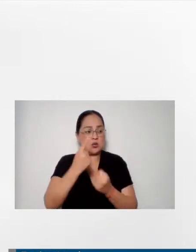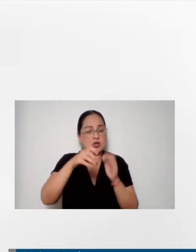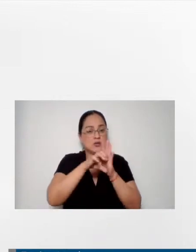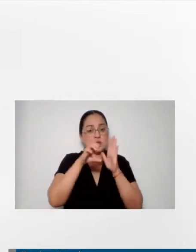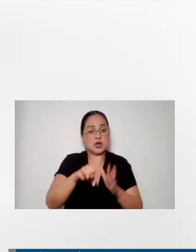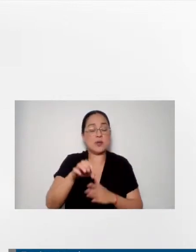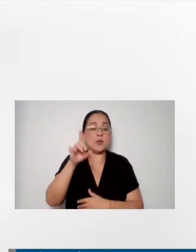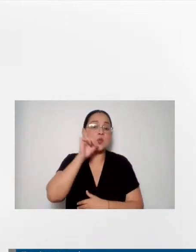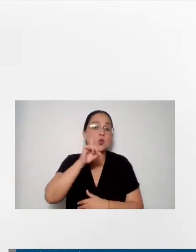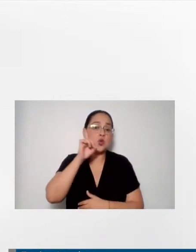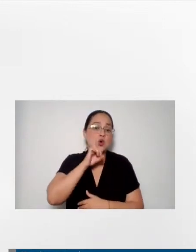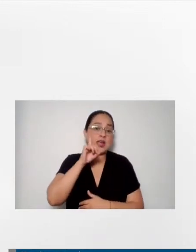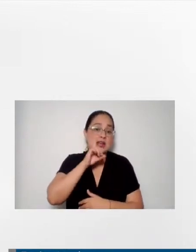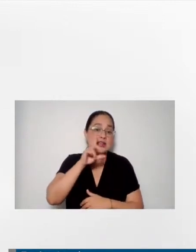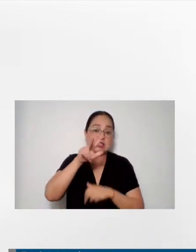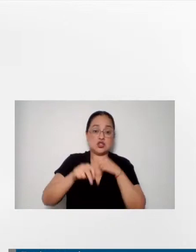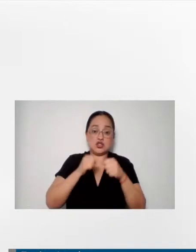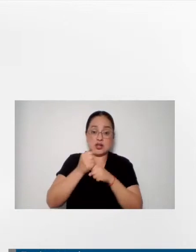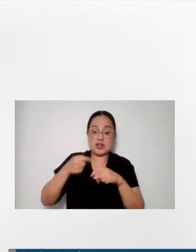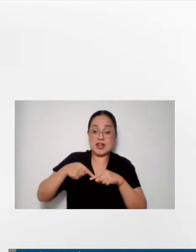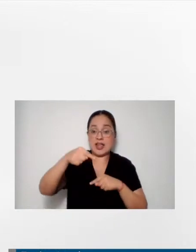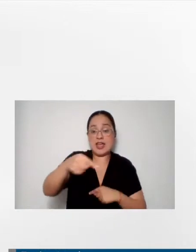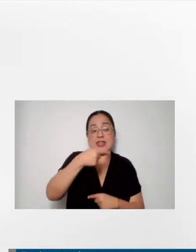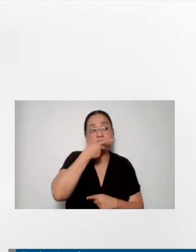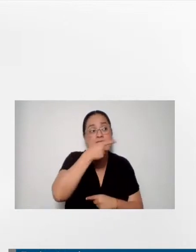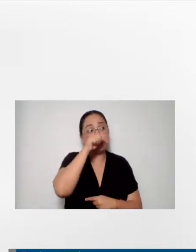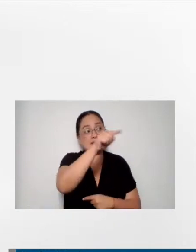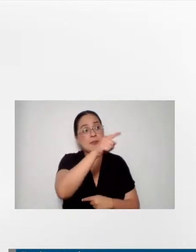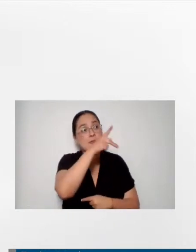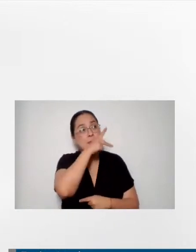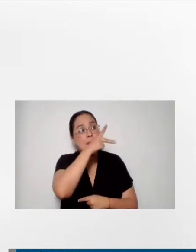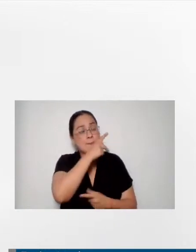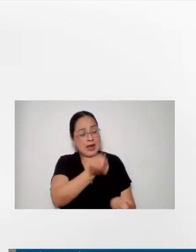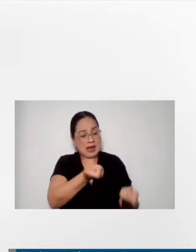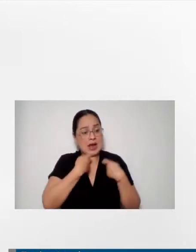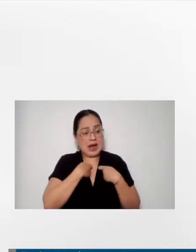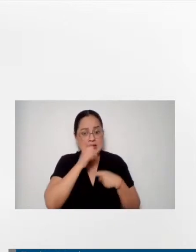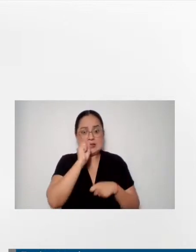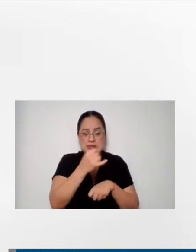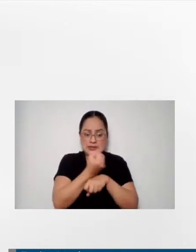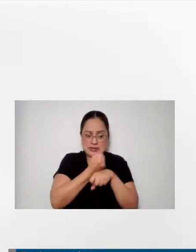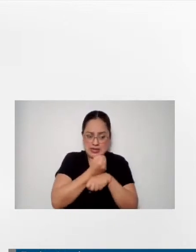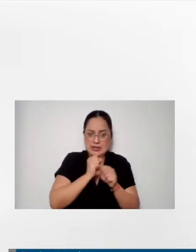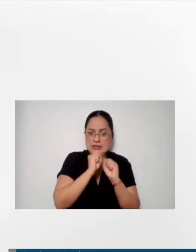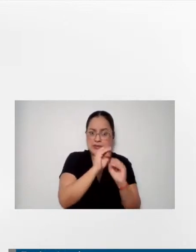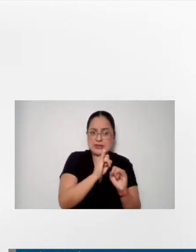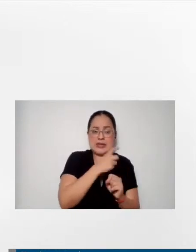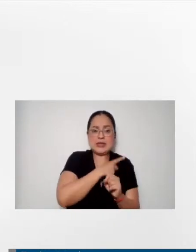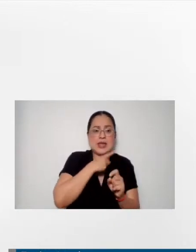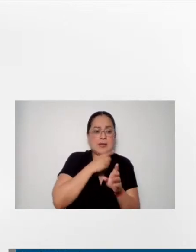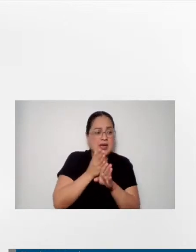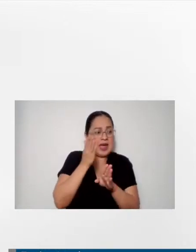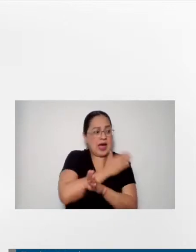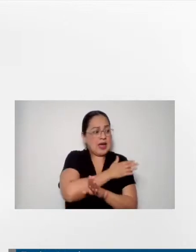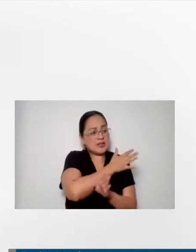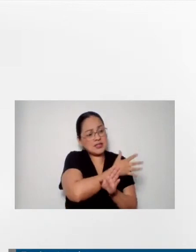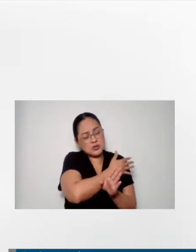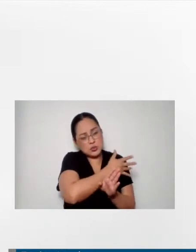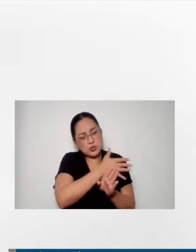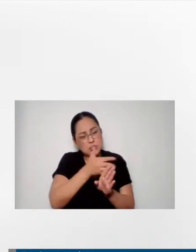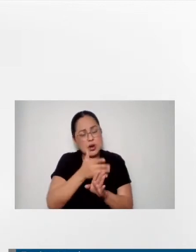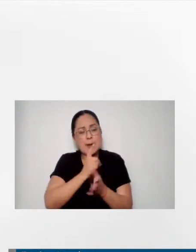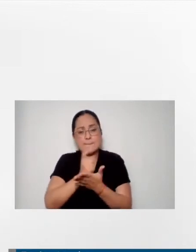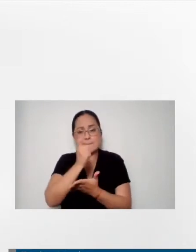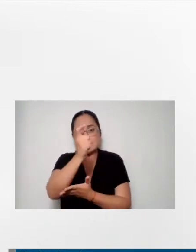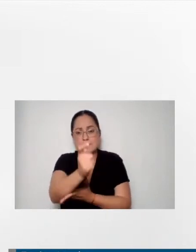edad reclaman el reconocimiento de paternidad y el pago de alimentos retroactivos, y entonces, pues ya les